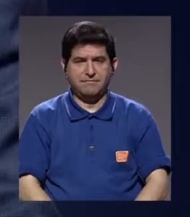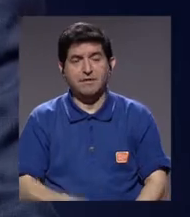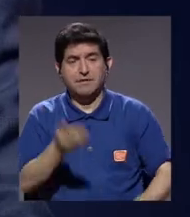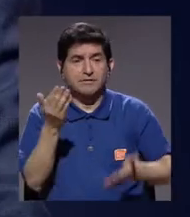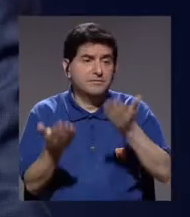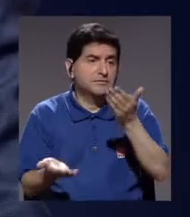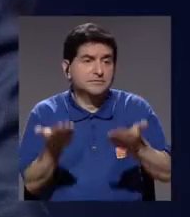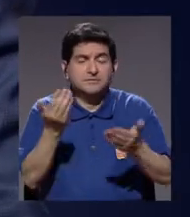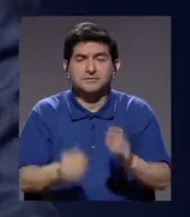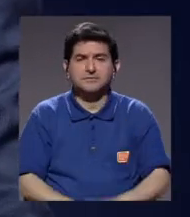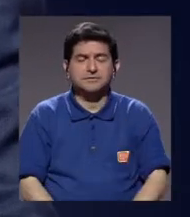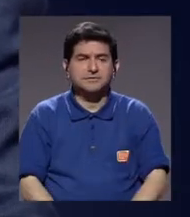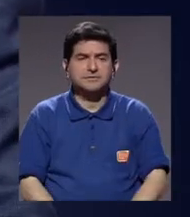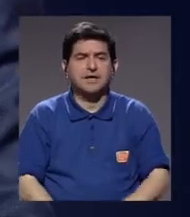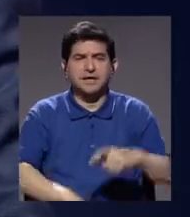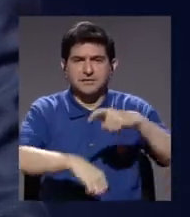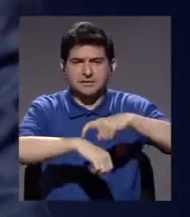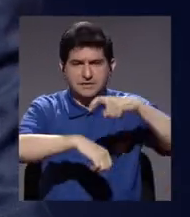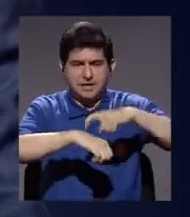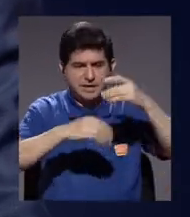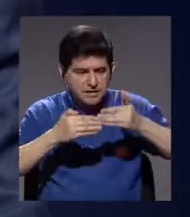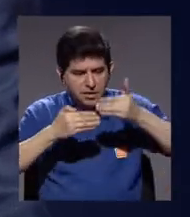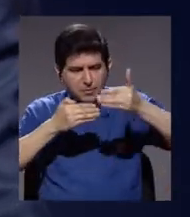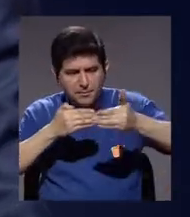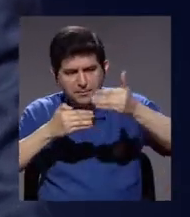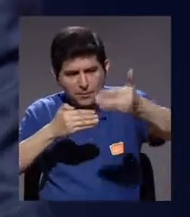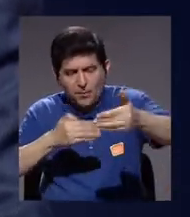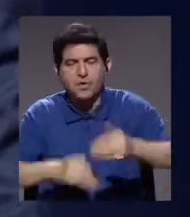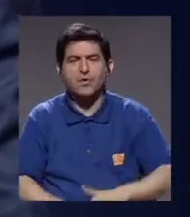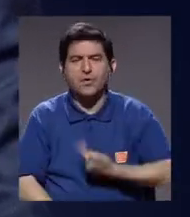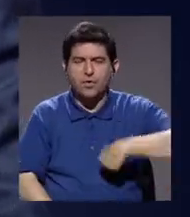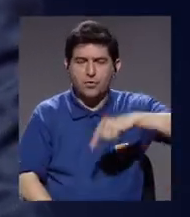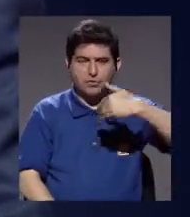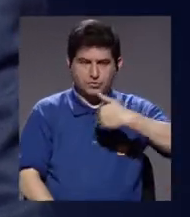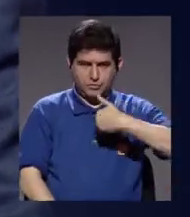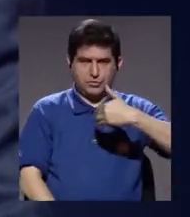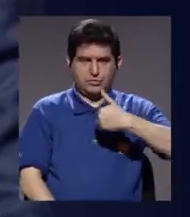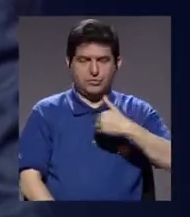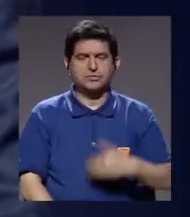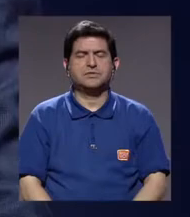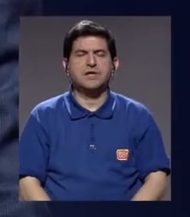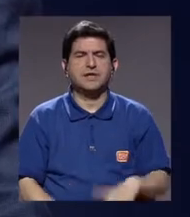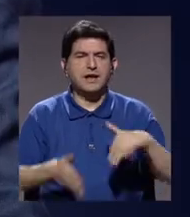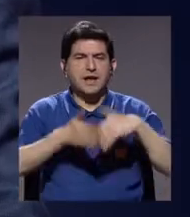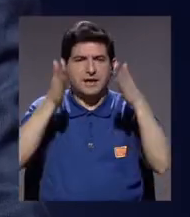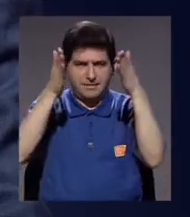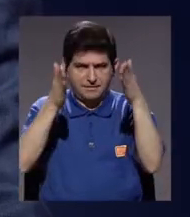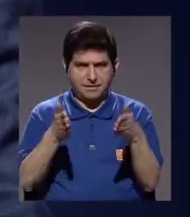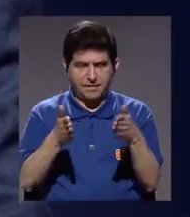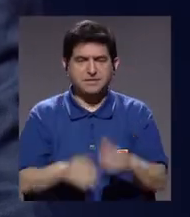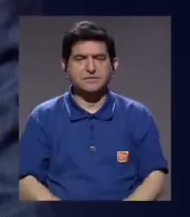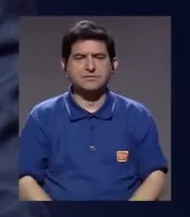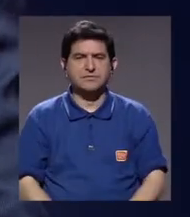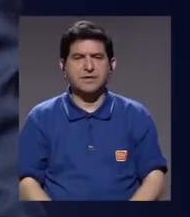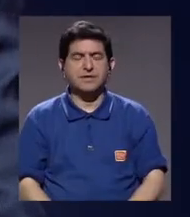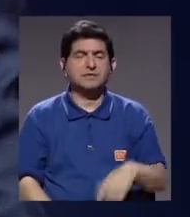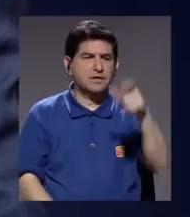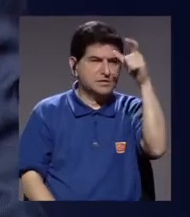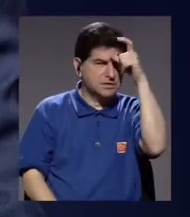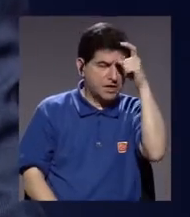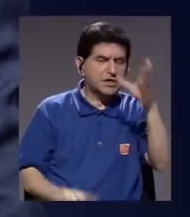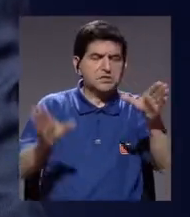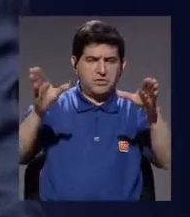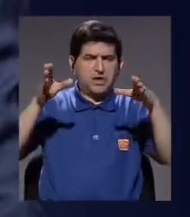los periodos que sigan, vamos a tener unos estudiantes que Turquía